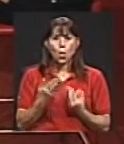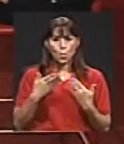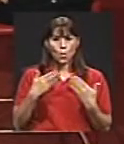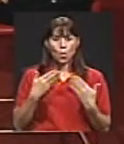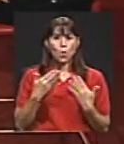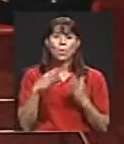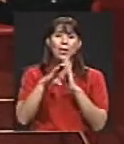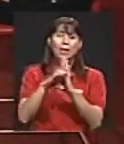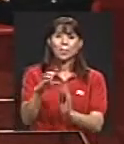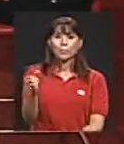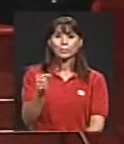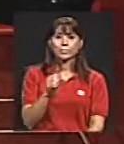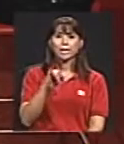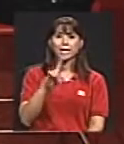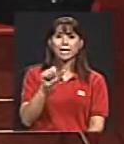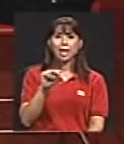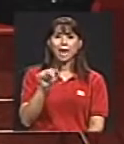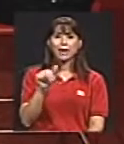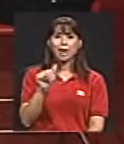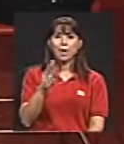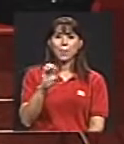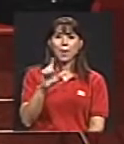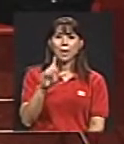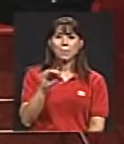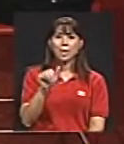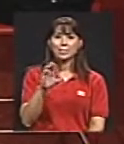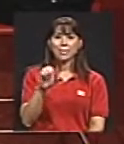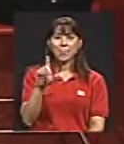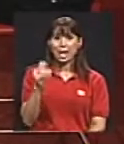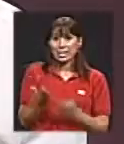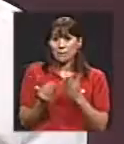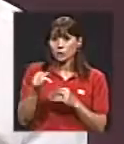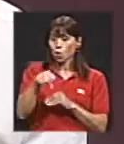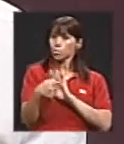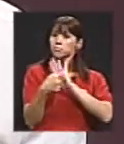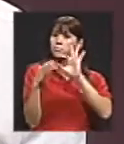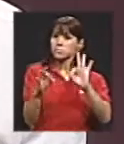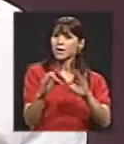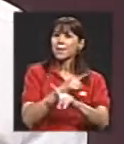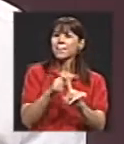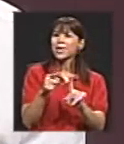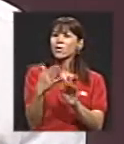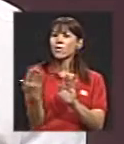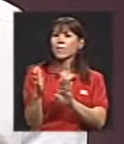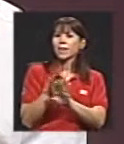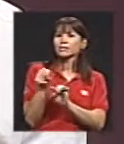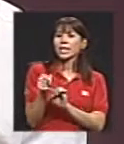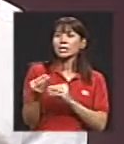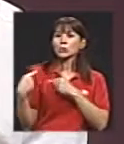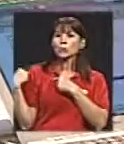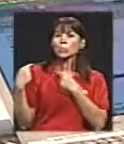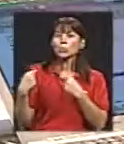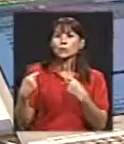que podrá hoy estar destacándose pero hay una bomba atrás que es la que viene moviéndose y que la que